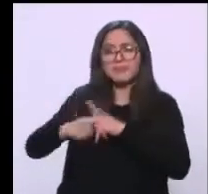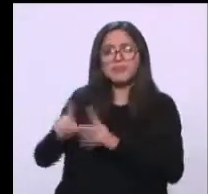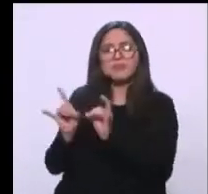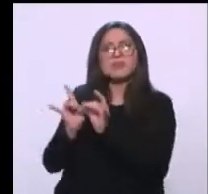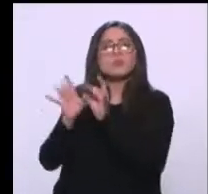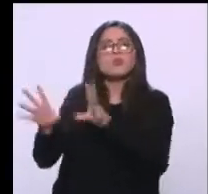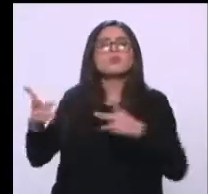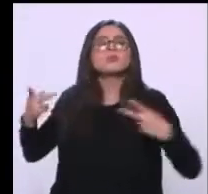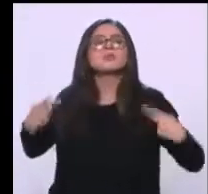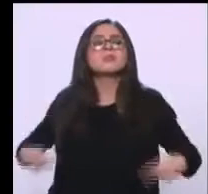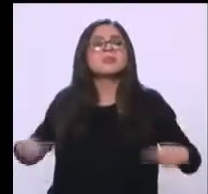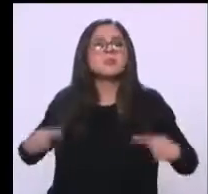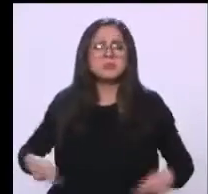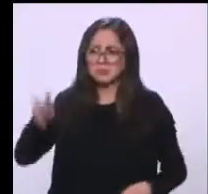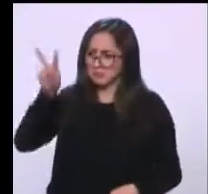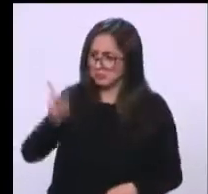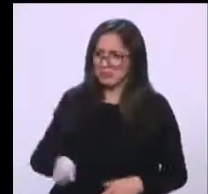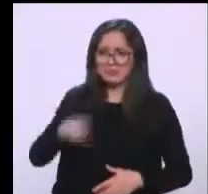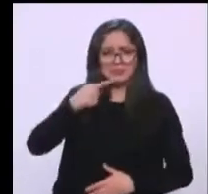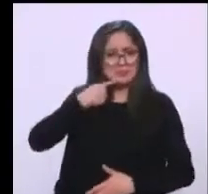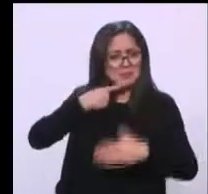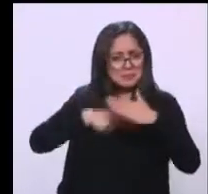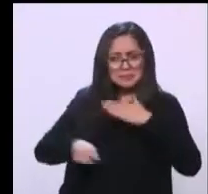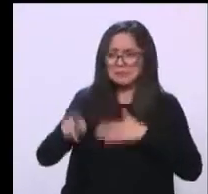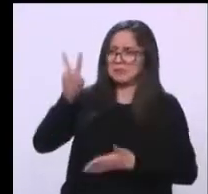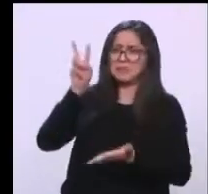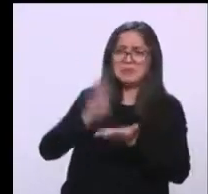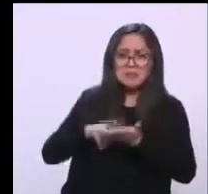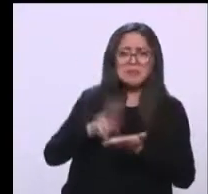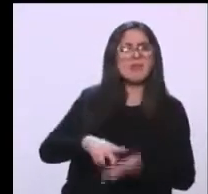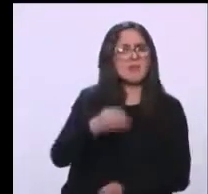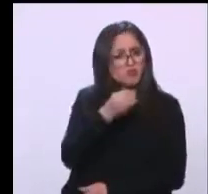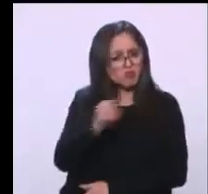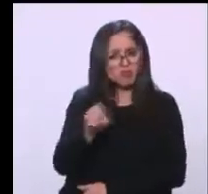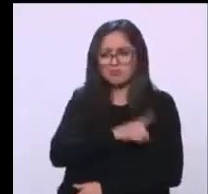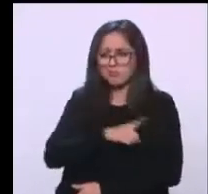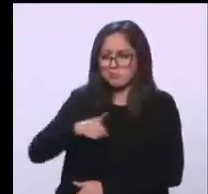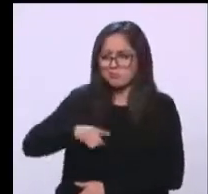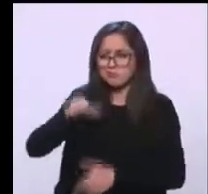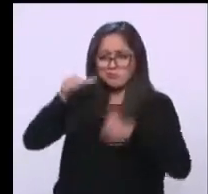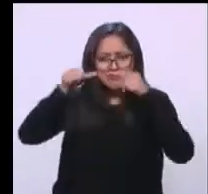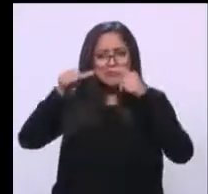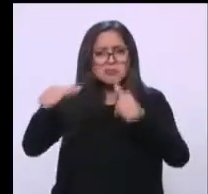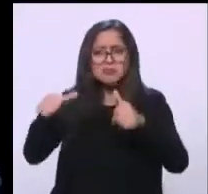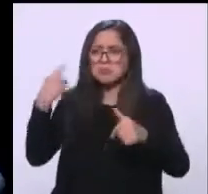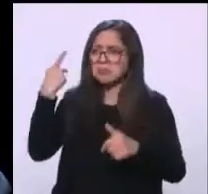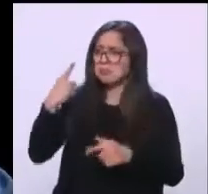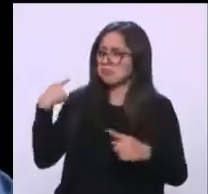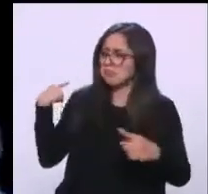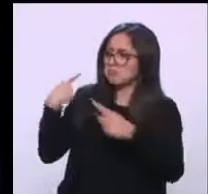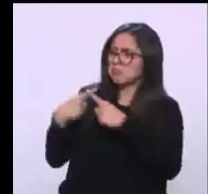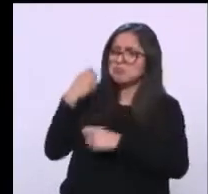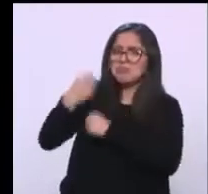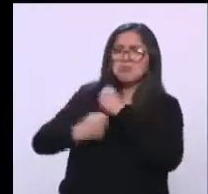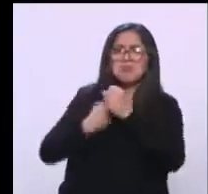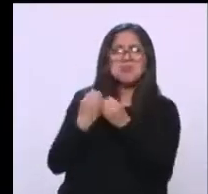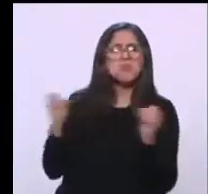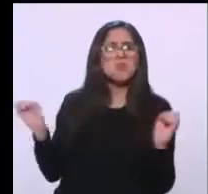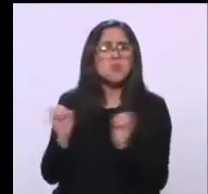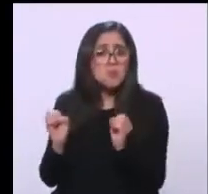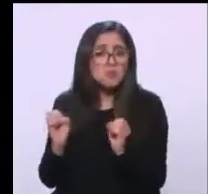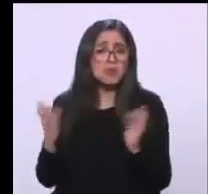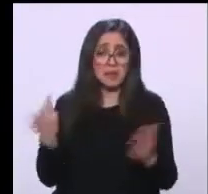estas personas con una demanda absolutamente legítima que se debe de atender y que no se ha atendido durante años, pero para que se atiendan precisamente se